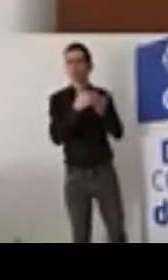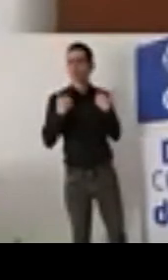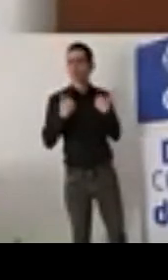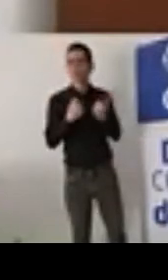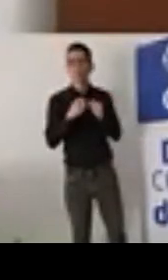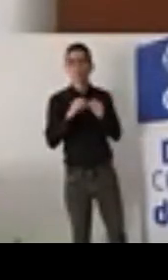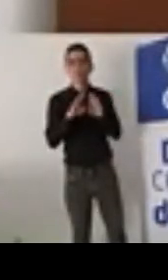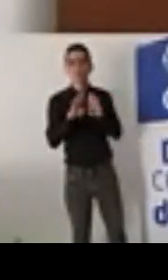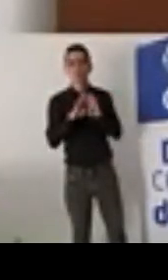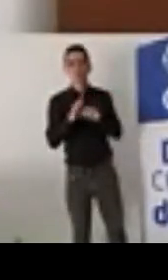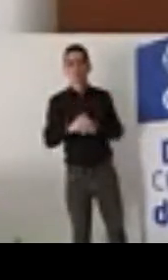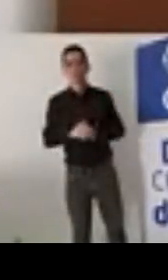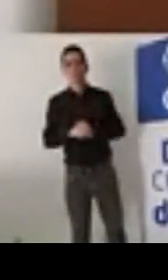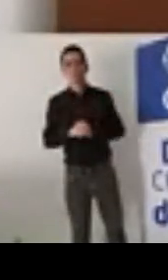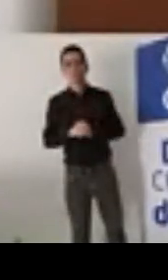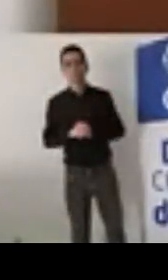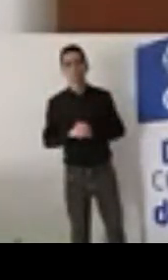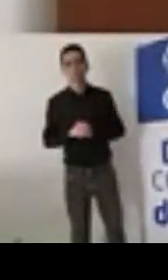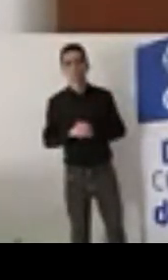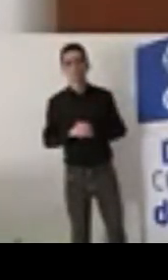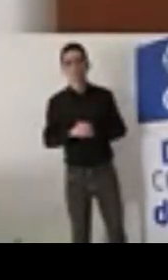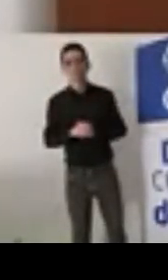en ese aspecto? Entonces, eso sería mi pregunta.